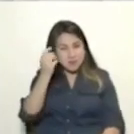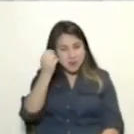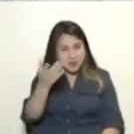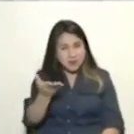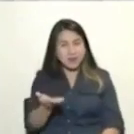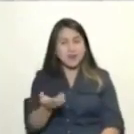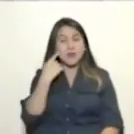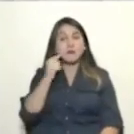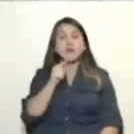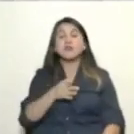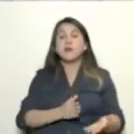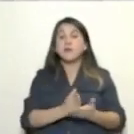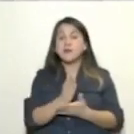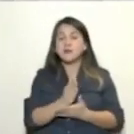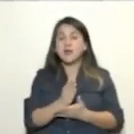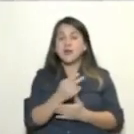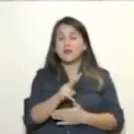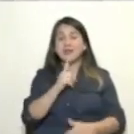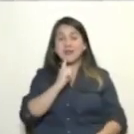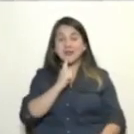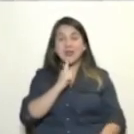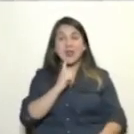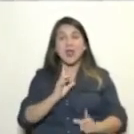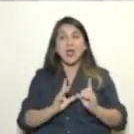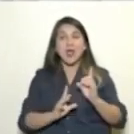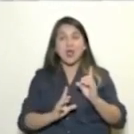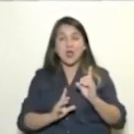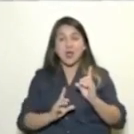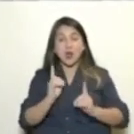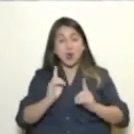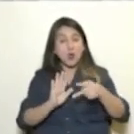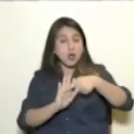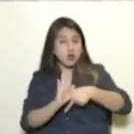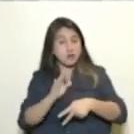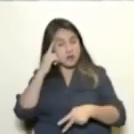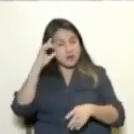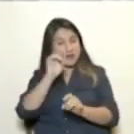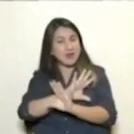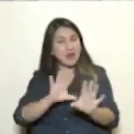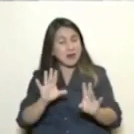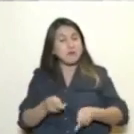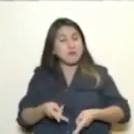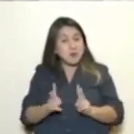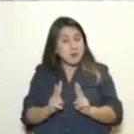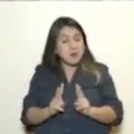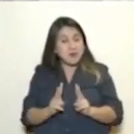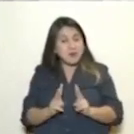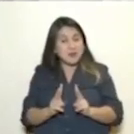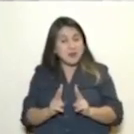pero eso es a partir de tener ciertas normas claras que nos permiten